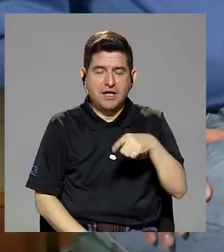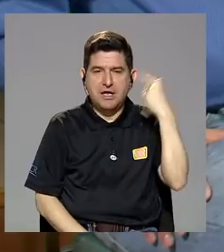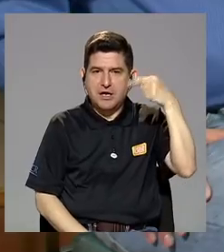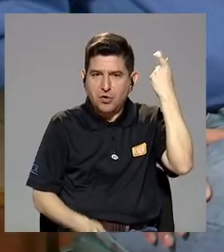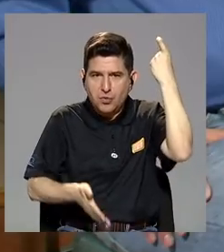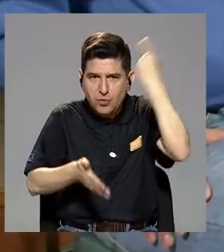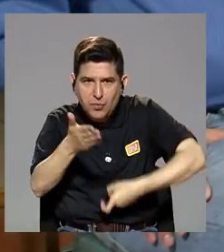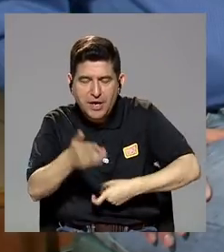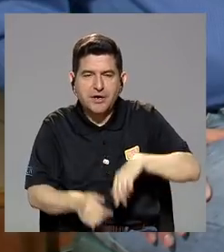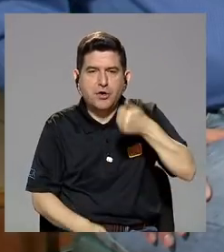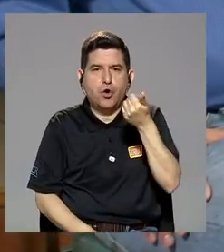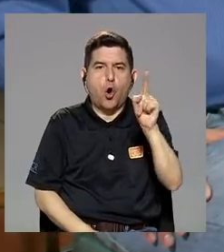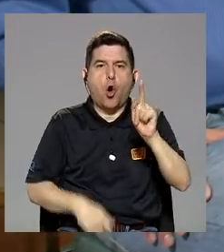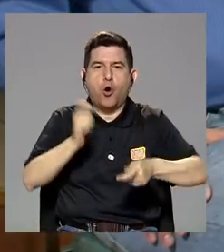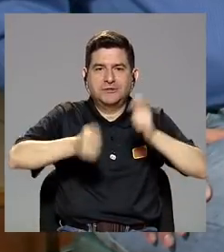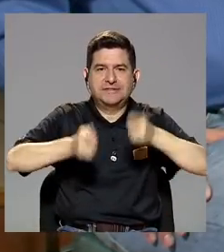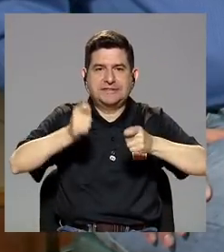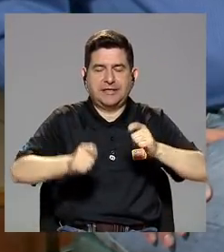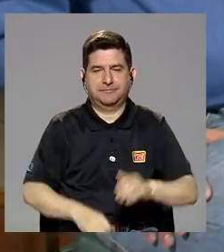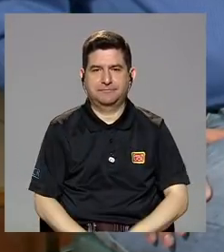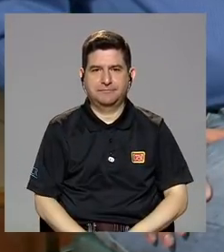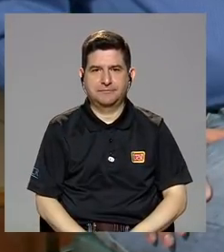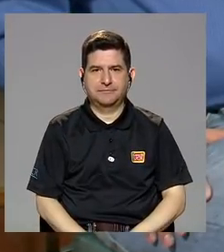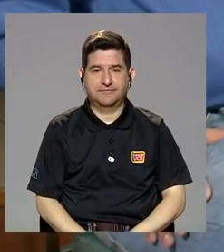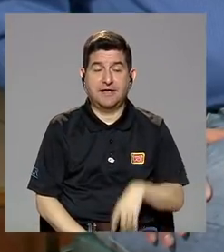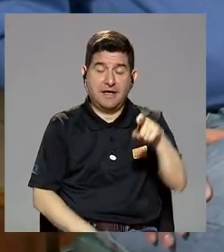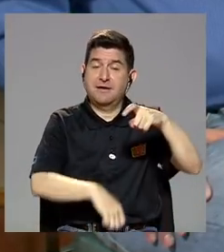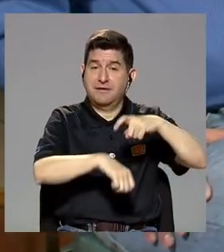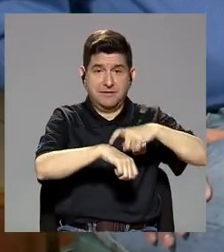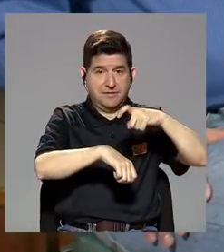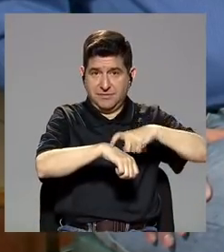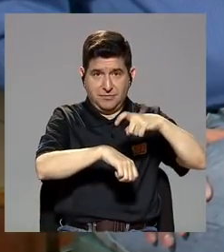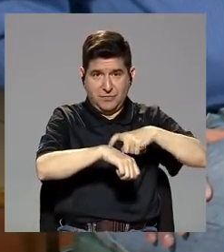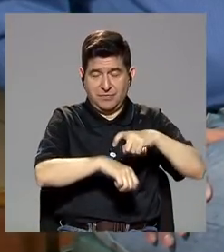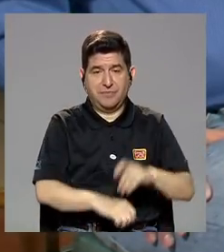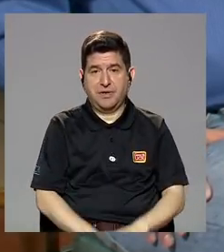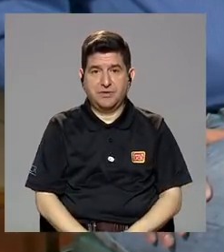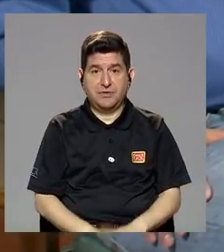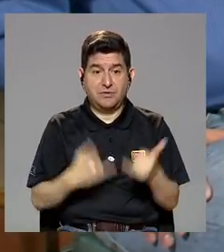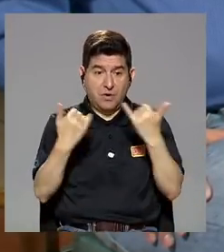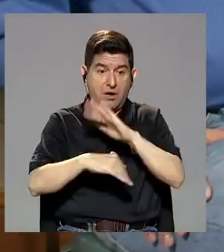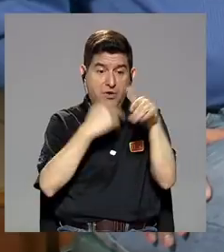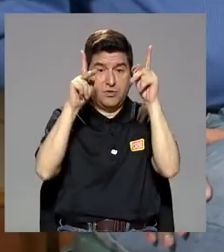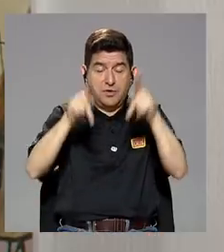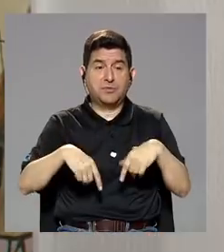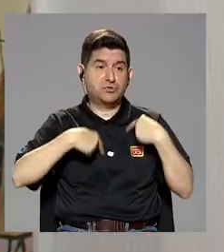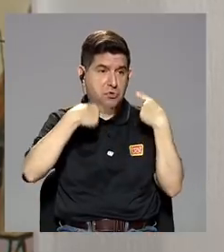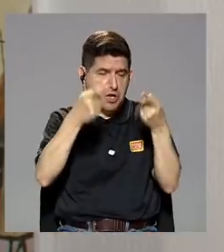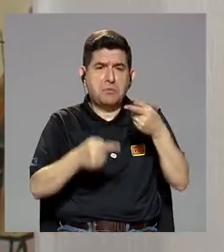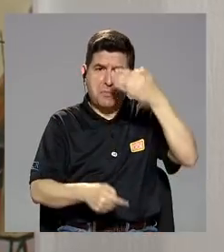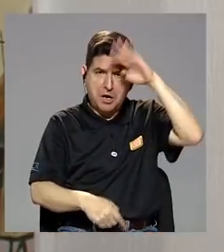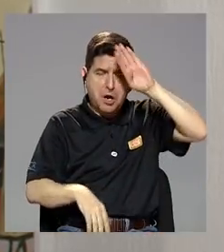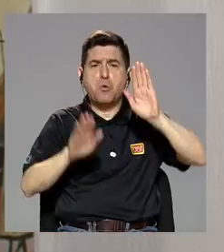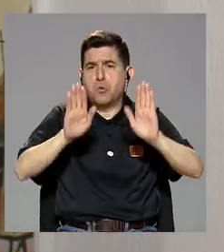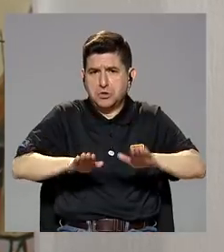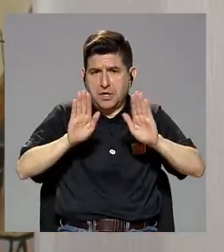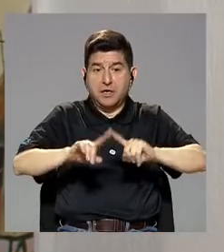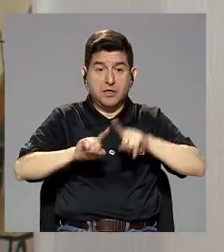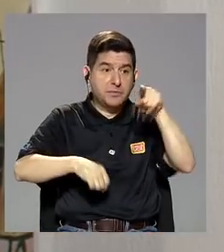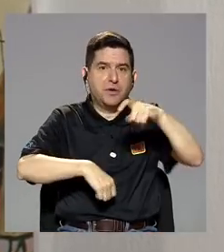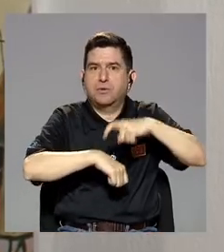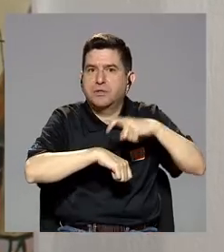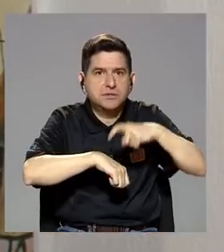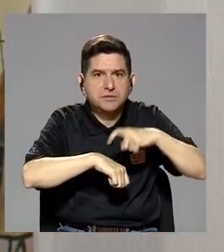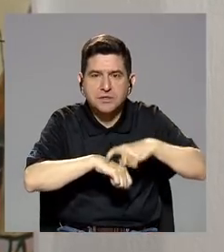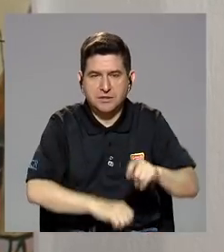se da del 11 y ya que comprende que en esa época es el ahora todo el mundo viaje a cuba muerte risa pero